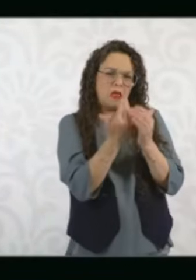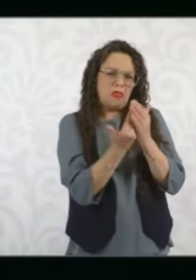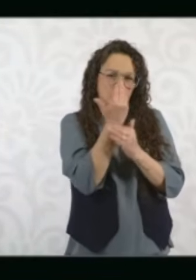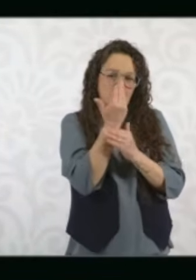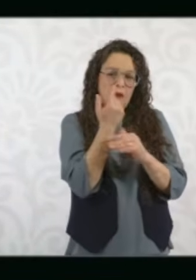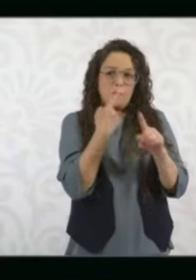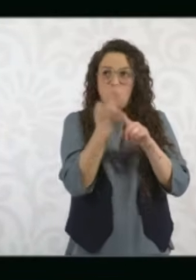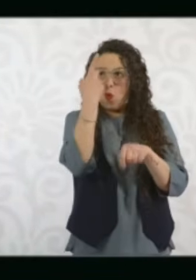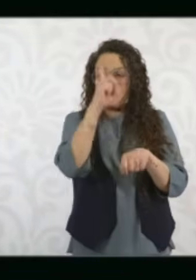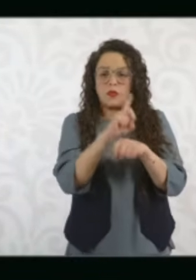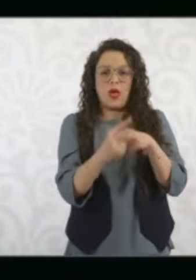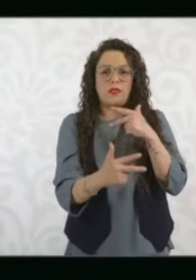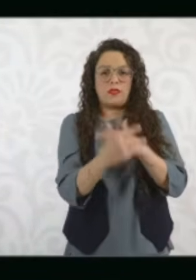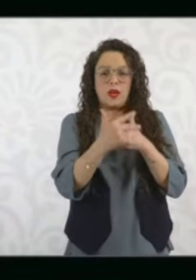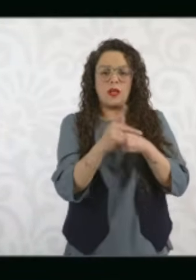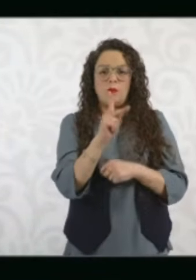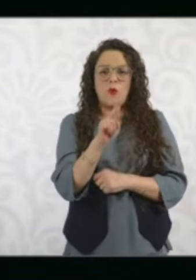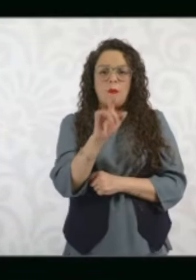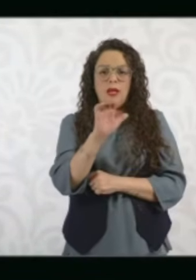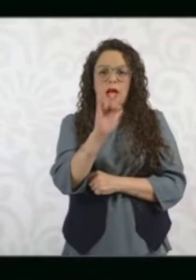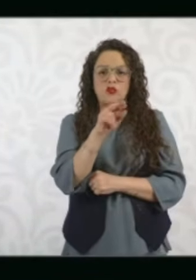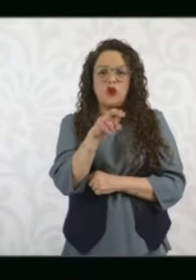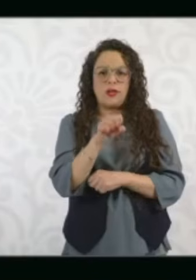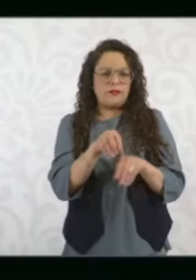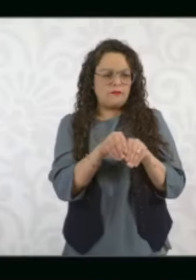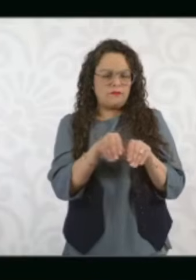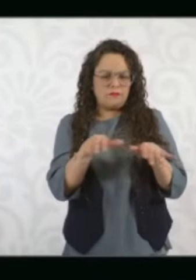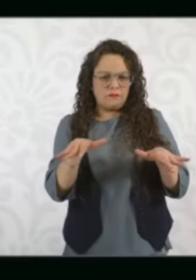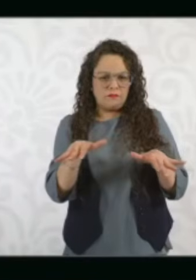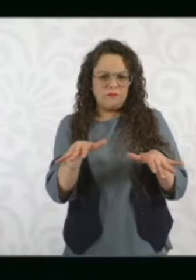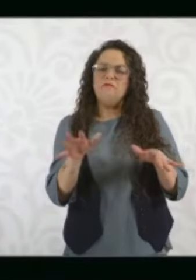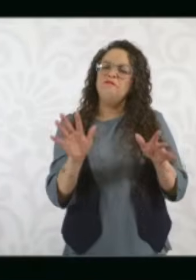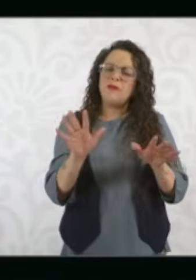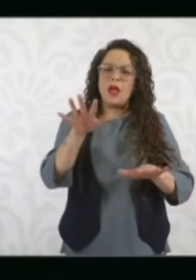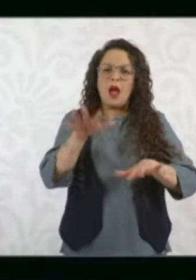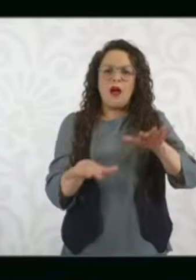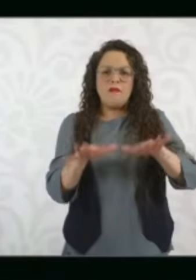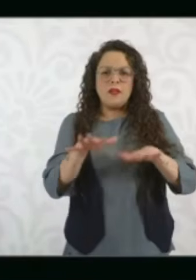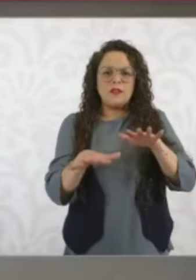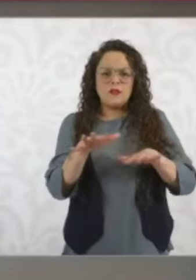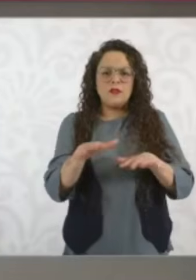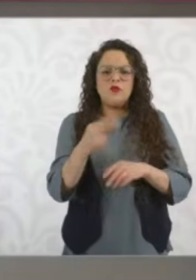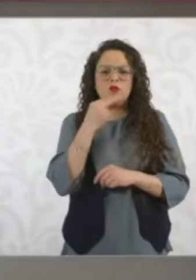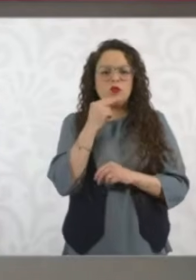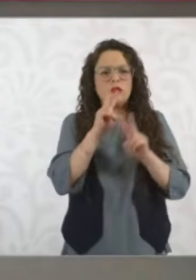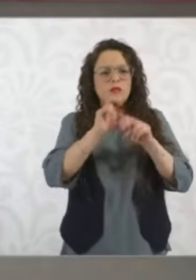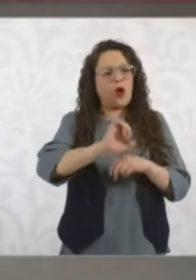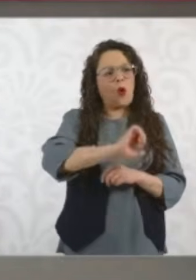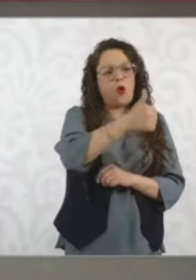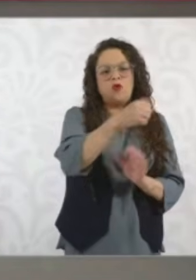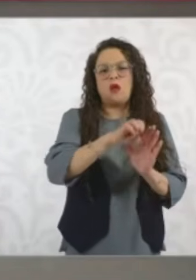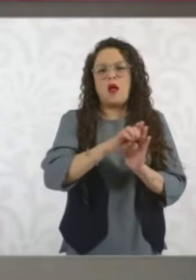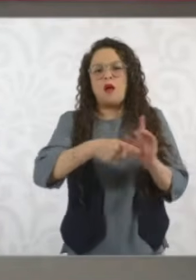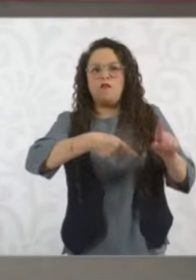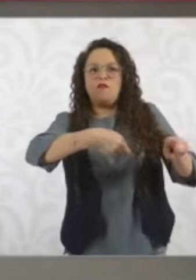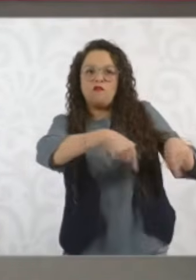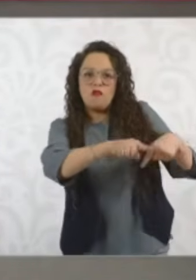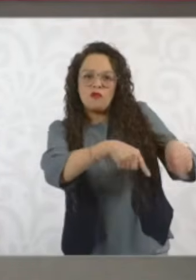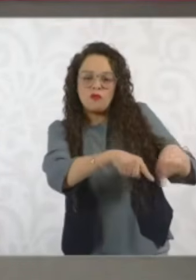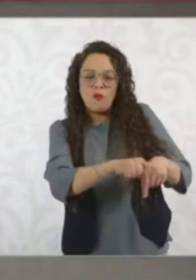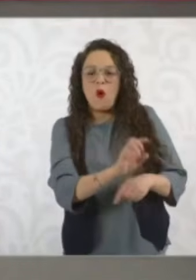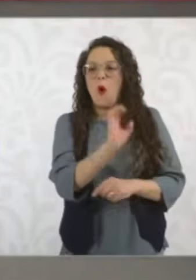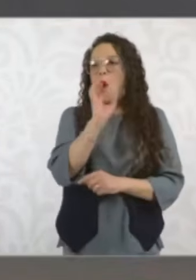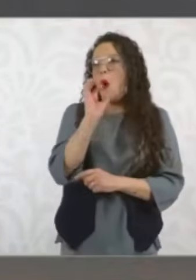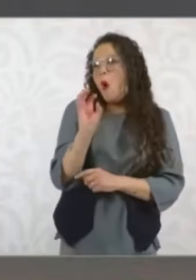al día y aunque algunas veces utiliza otros temas como fútbol o